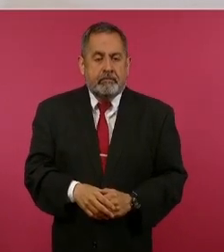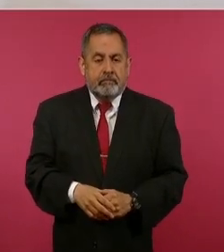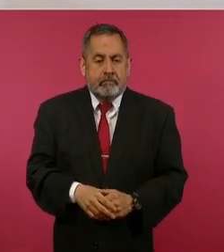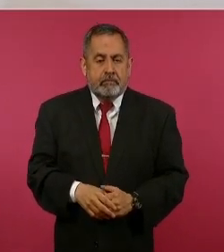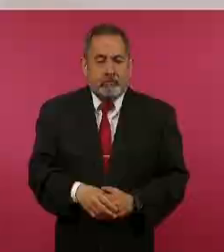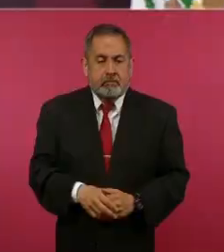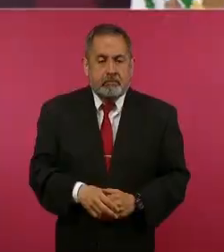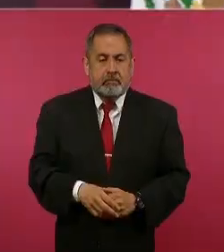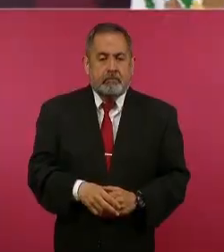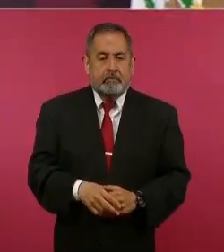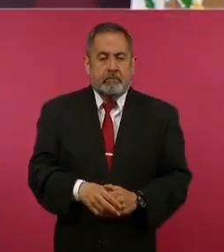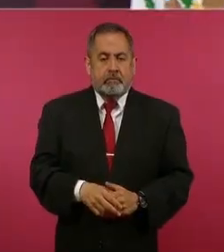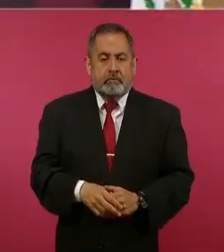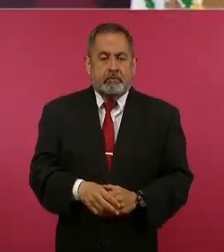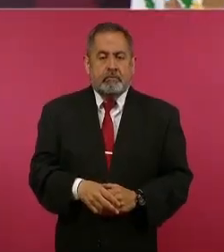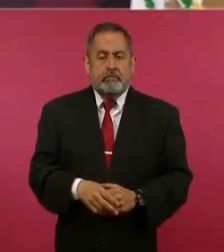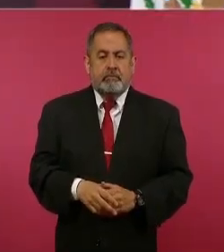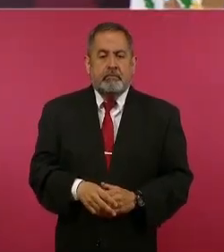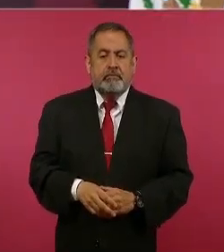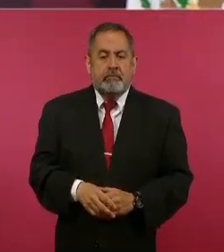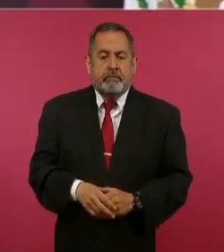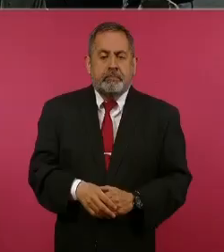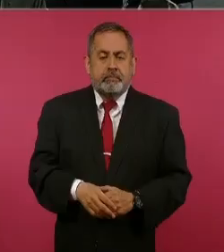No había